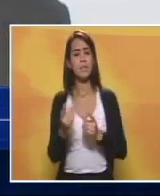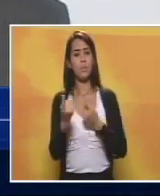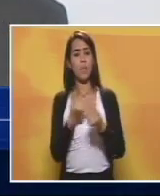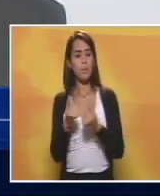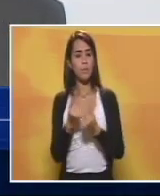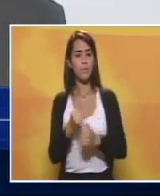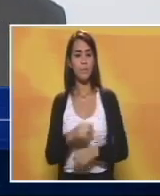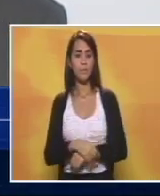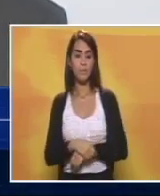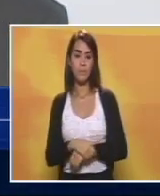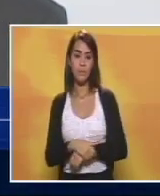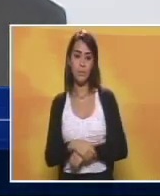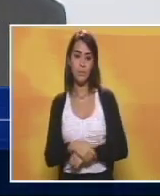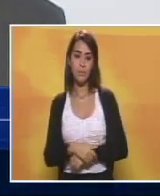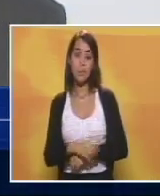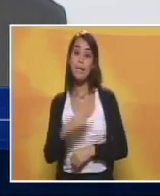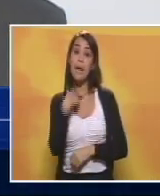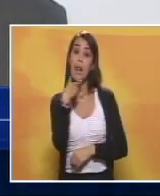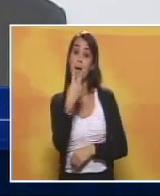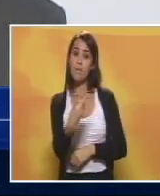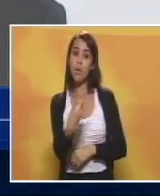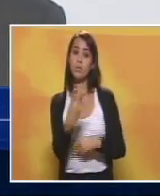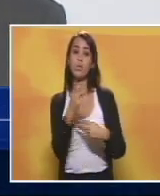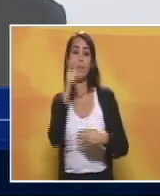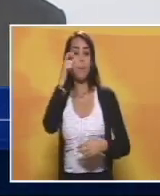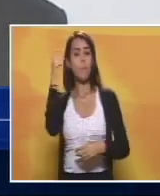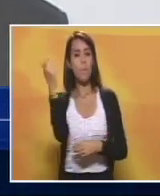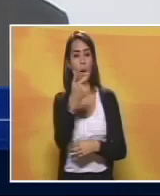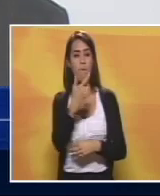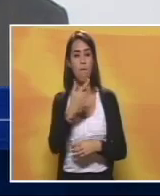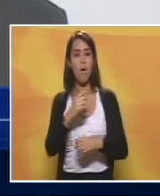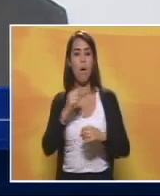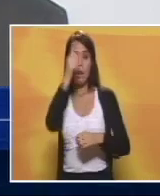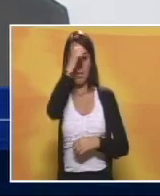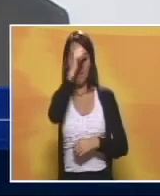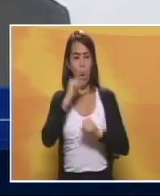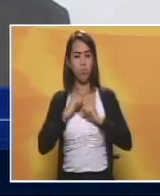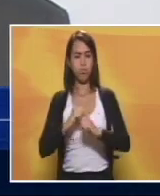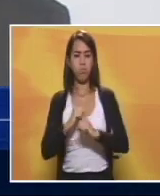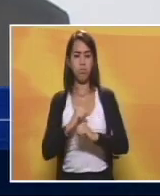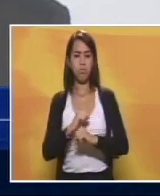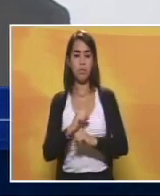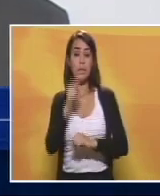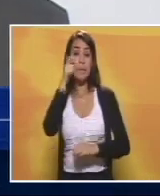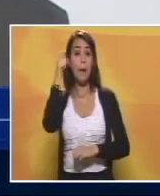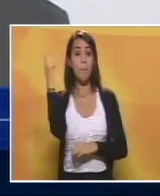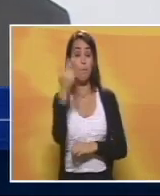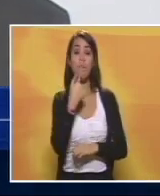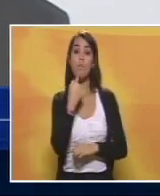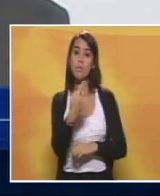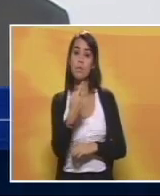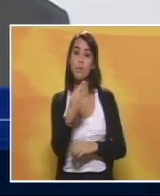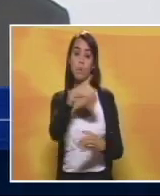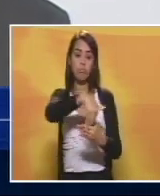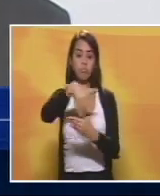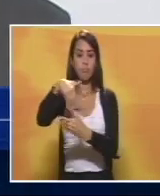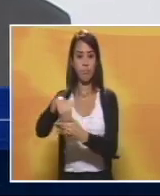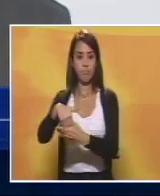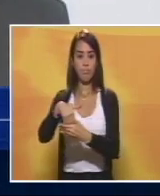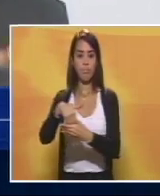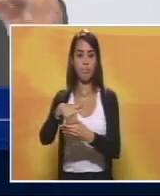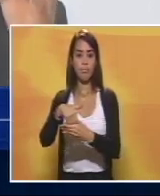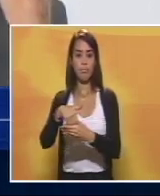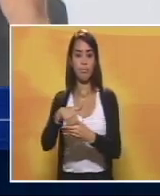ya la voz de los venezolanos pero no el domingo y el domingo el pueblo dijo en las urnas electorales